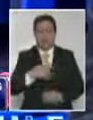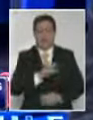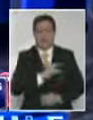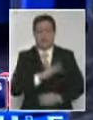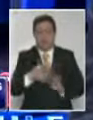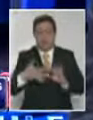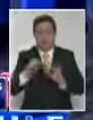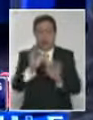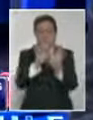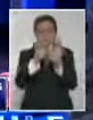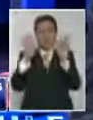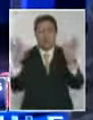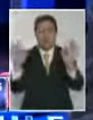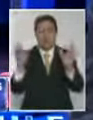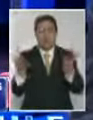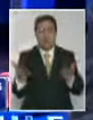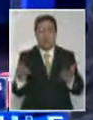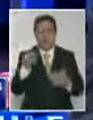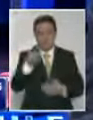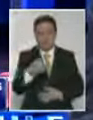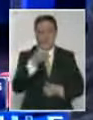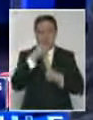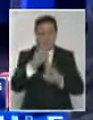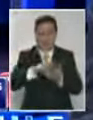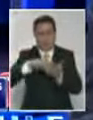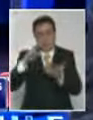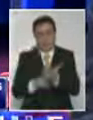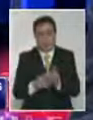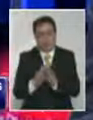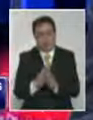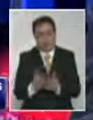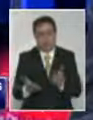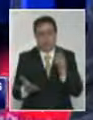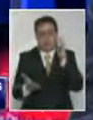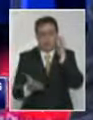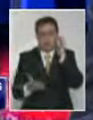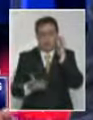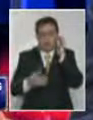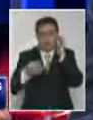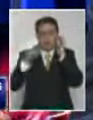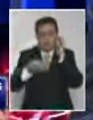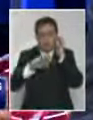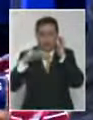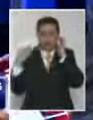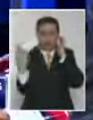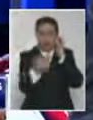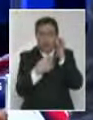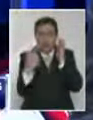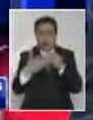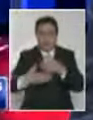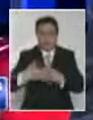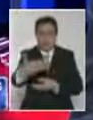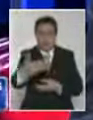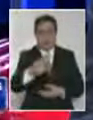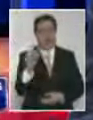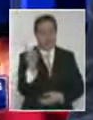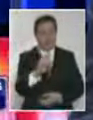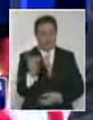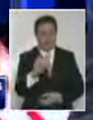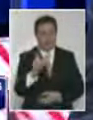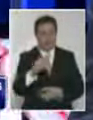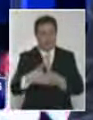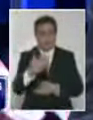Nunca. Entonces, yo creo que las cosas hay que decirlas como son. ¿Ah? Y aquí no es toda la prensa la que tiene que dar explicación